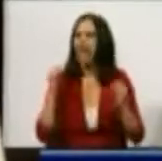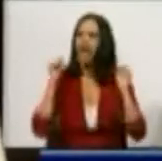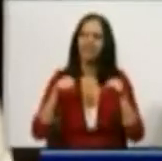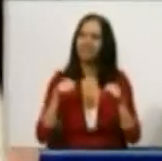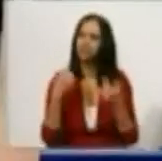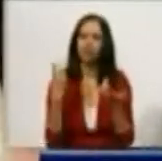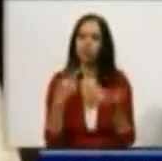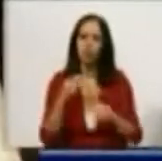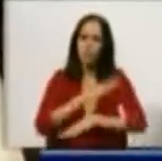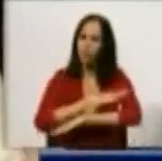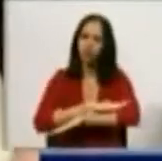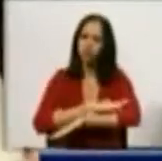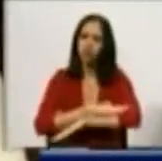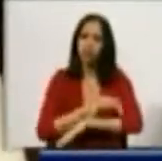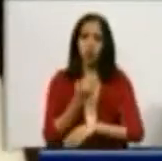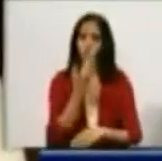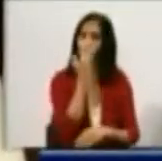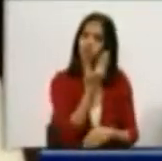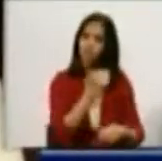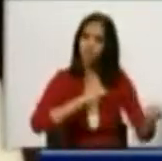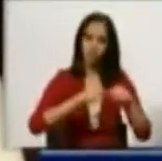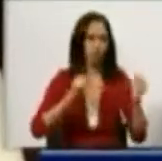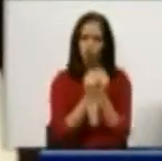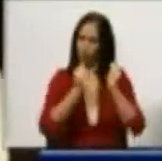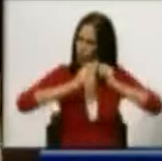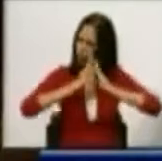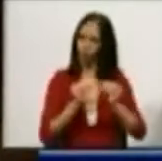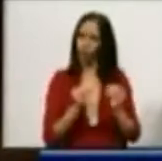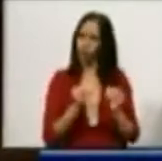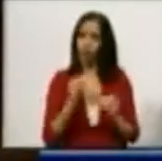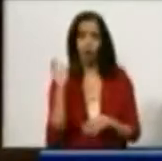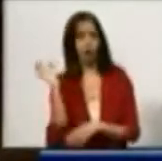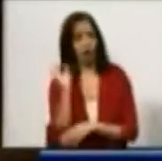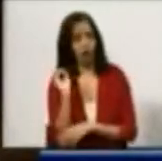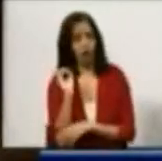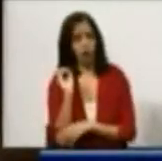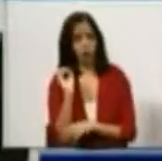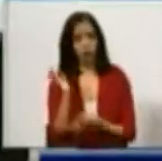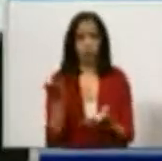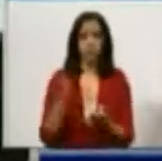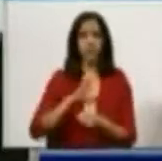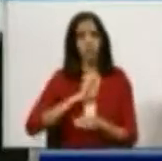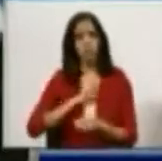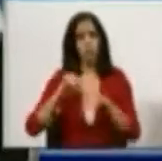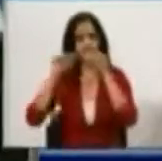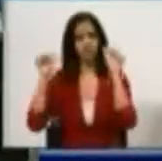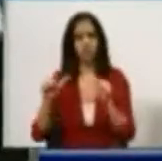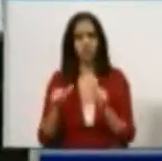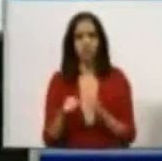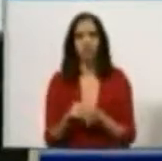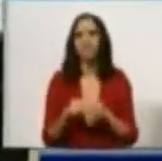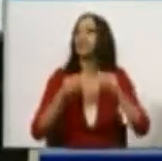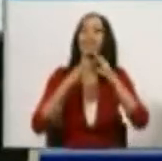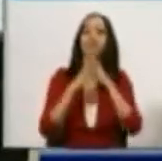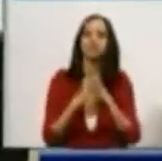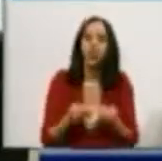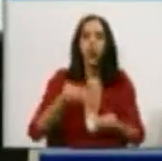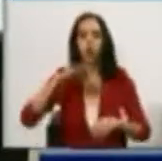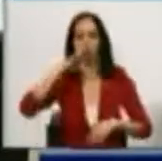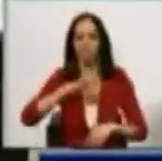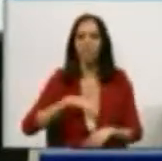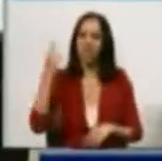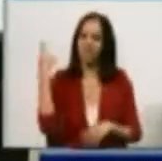o tú enfrentas el régimen Con todo O eres parte del sistema y todos los que estaban ayer